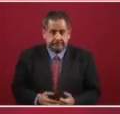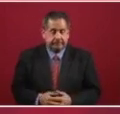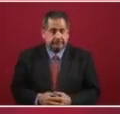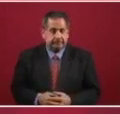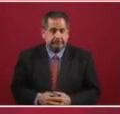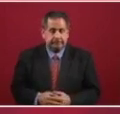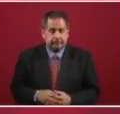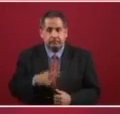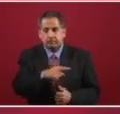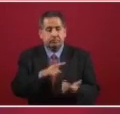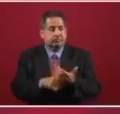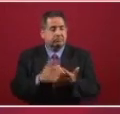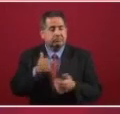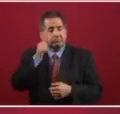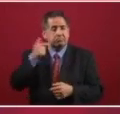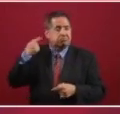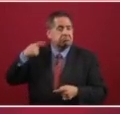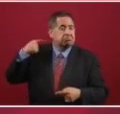que operaba